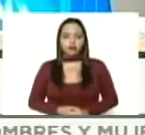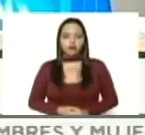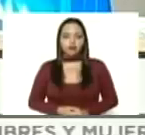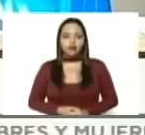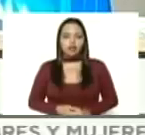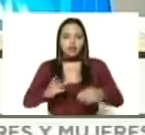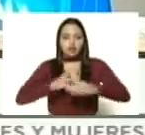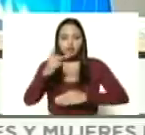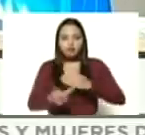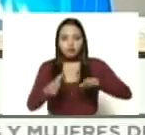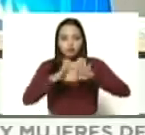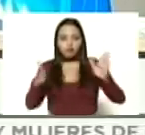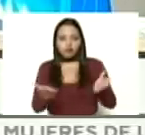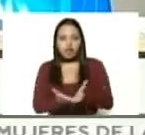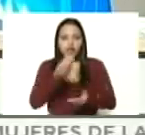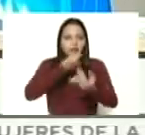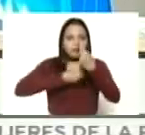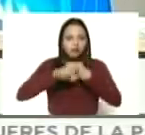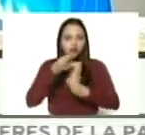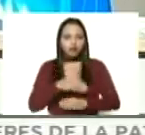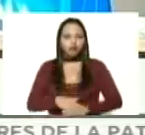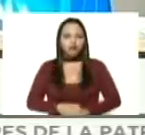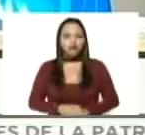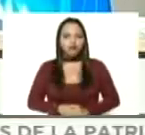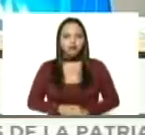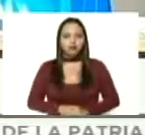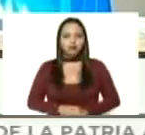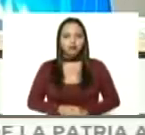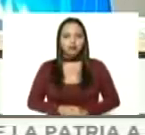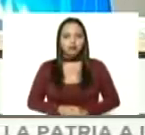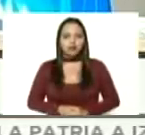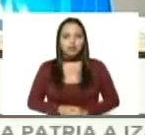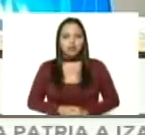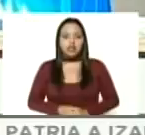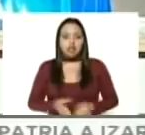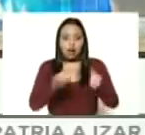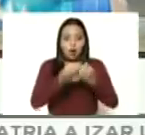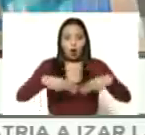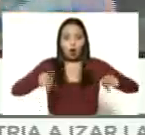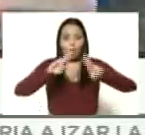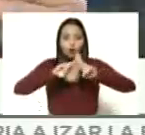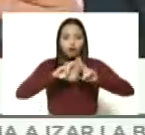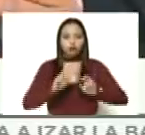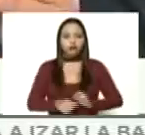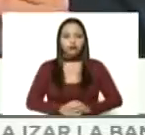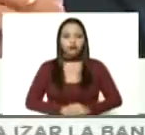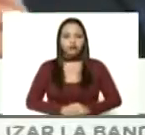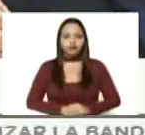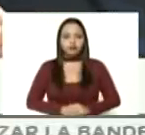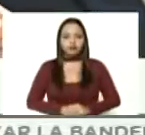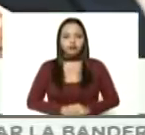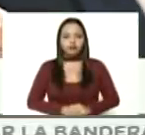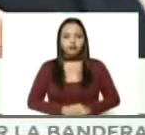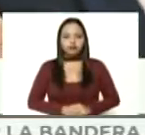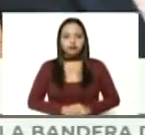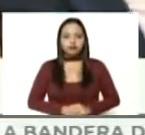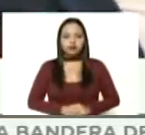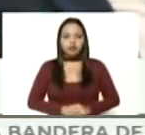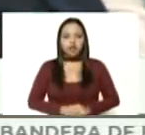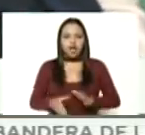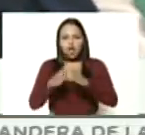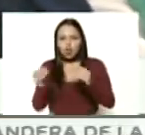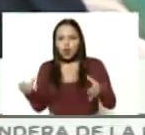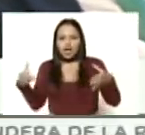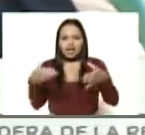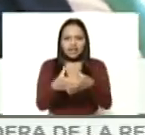del Programa Mundial de Alimentos de la Organización de Naciones Unidas, a todo su equipo,